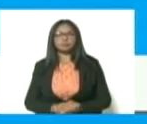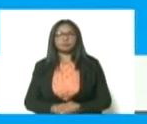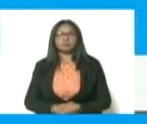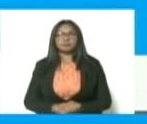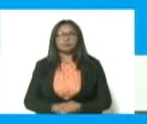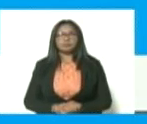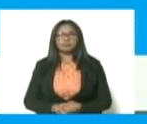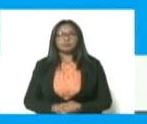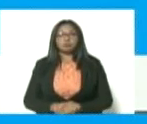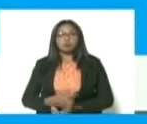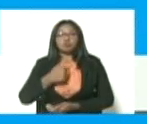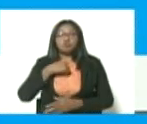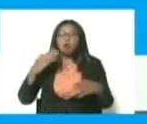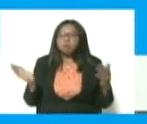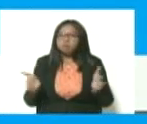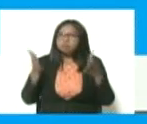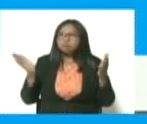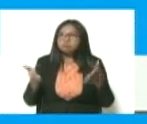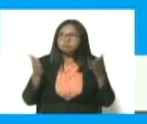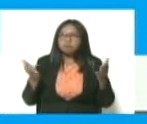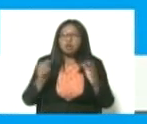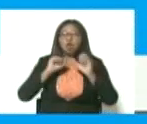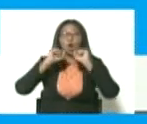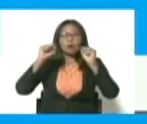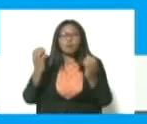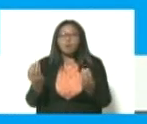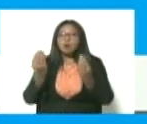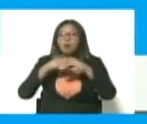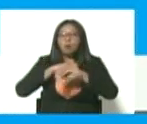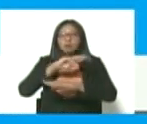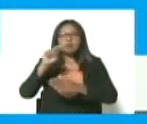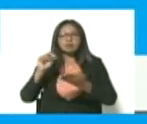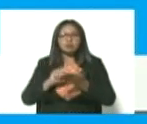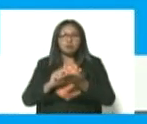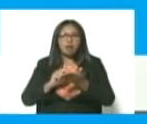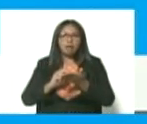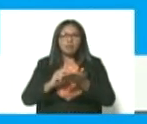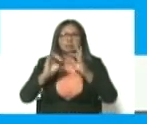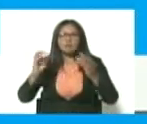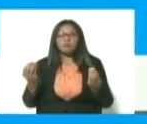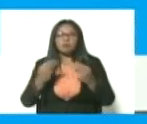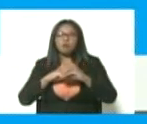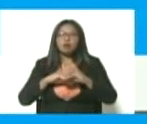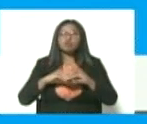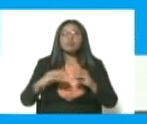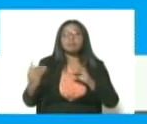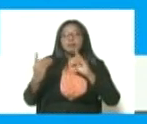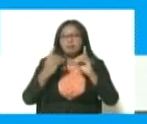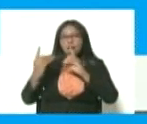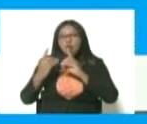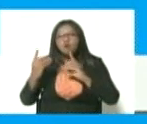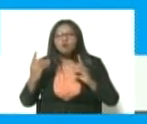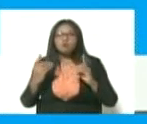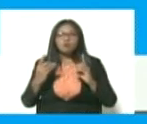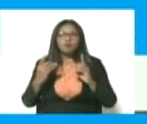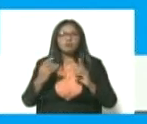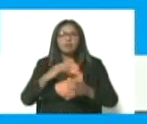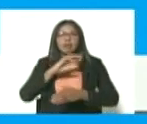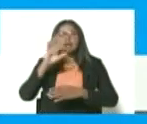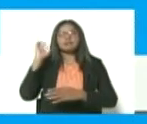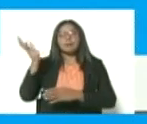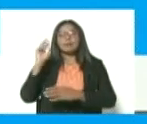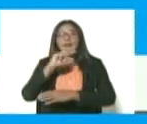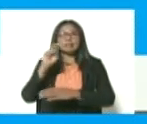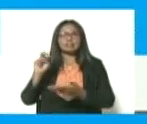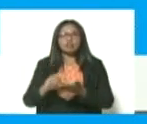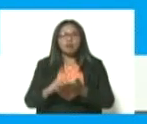Yo los aliento a que logremos un gran acuerdo nacional en el marco de la Mesa de Diálogo y Paz de la Asamblea Nacional